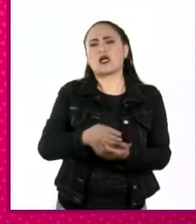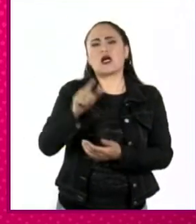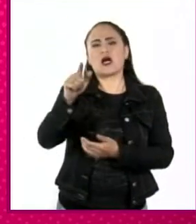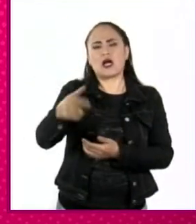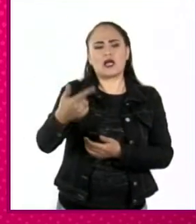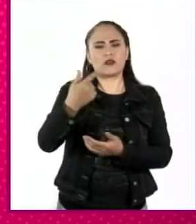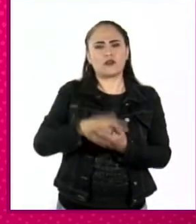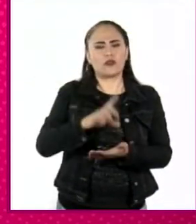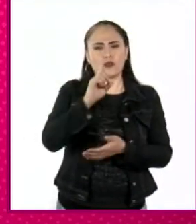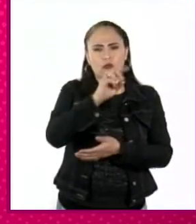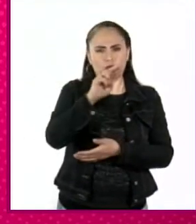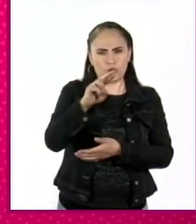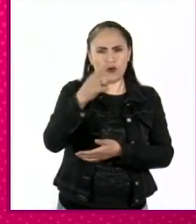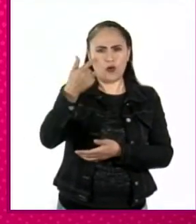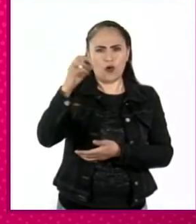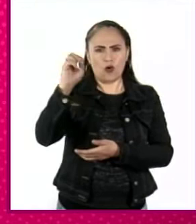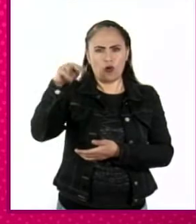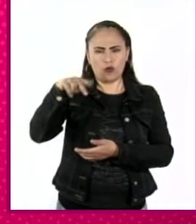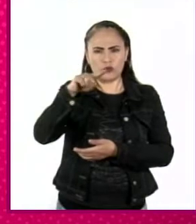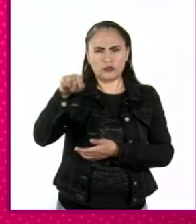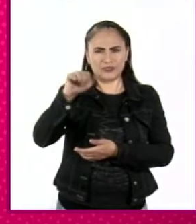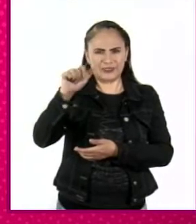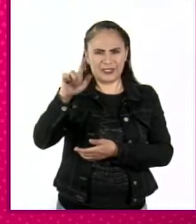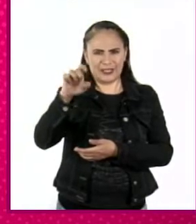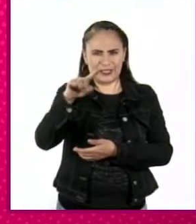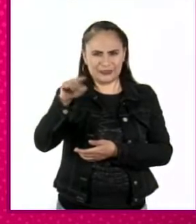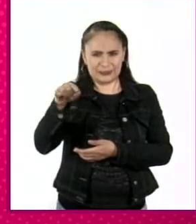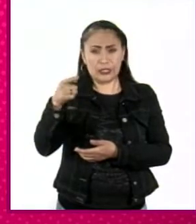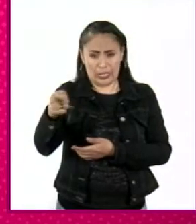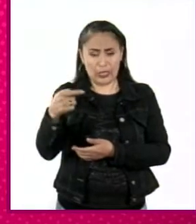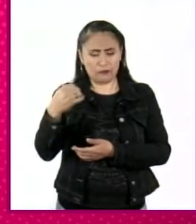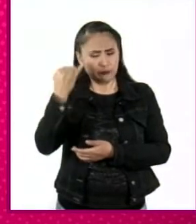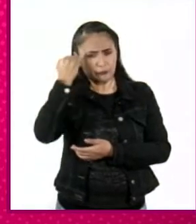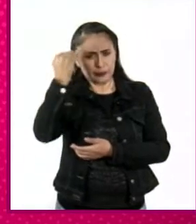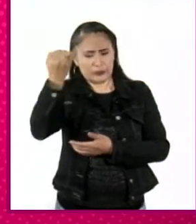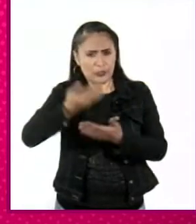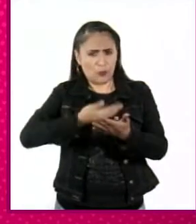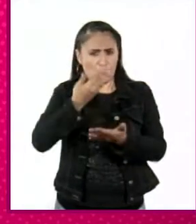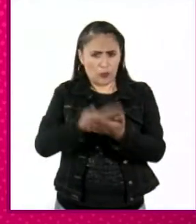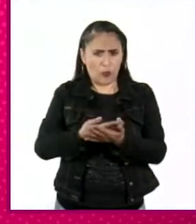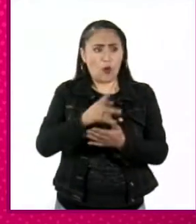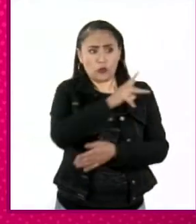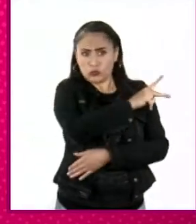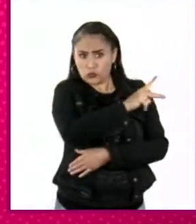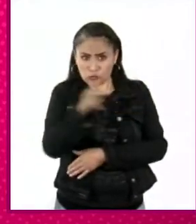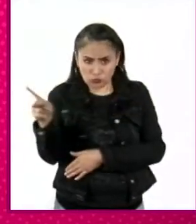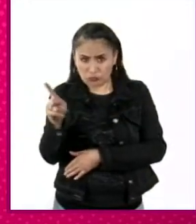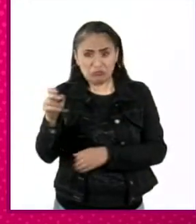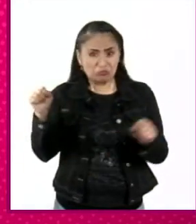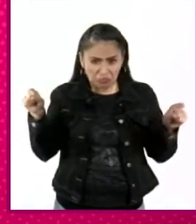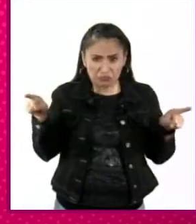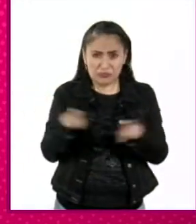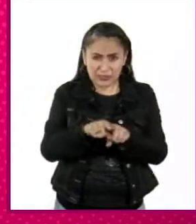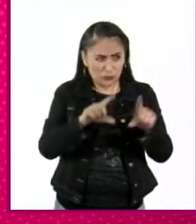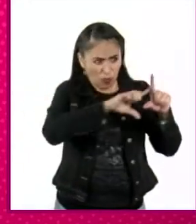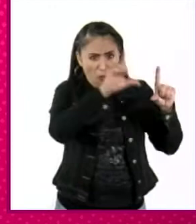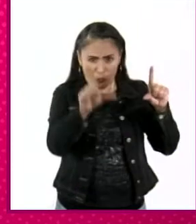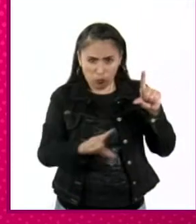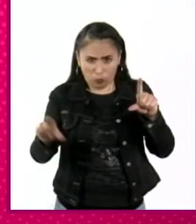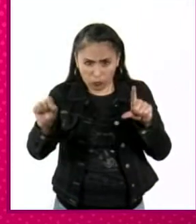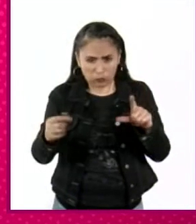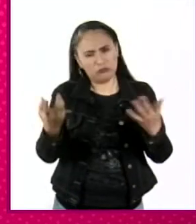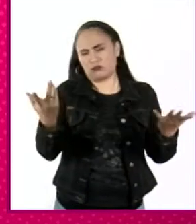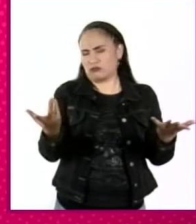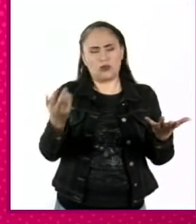y González, que nos plantea la necesidad de ver de que no todo es igual en un proceso histórico. La Revolución